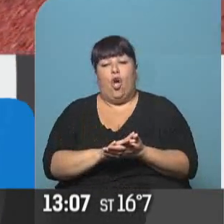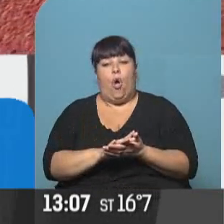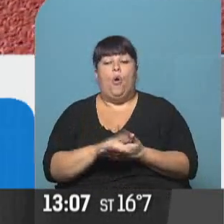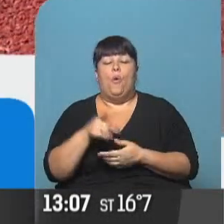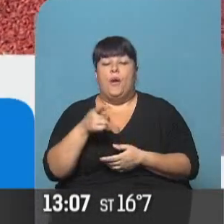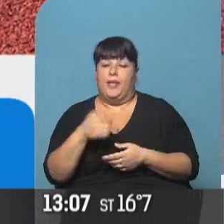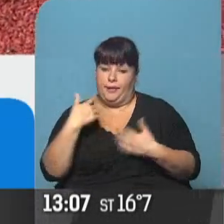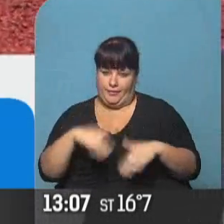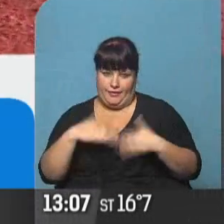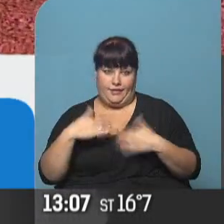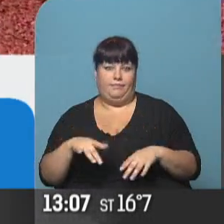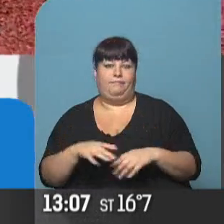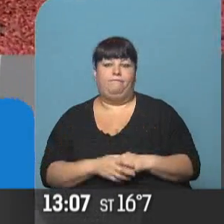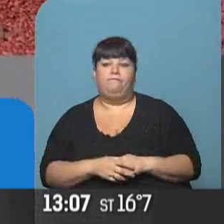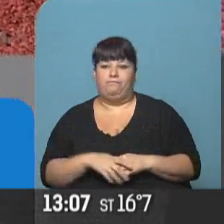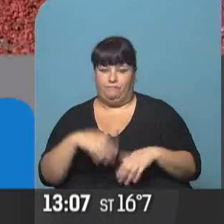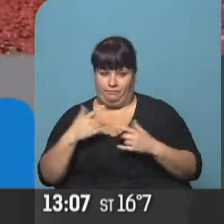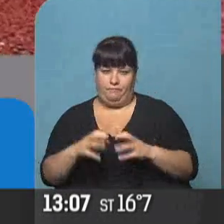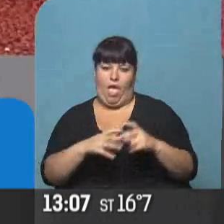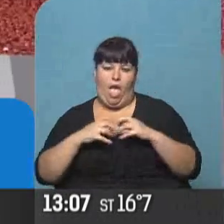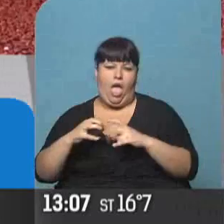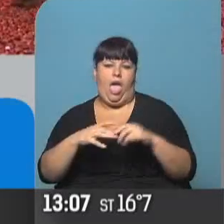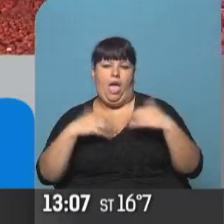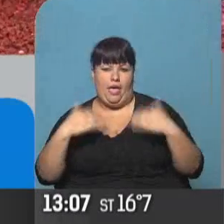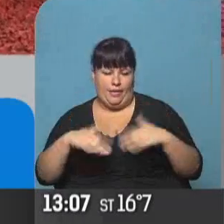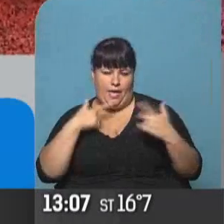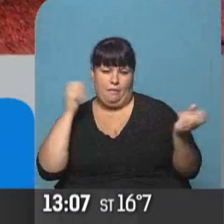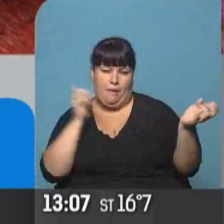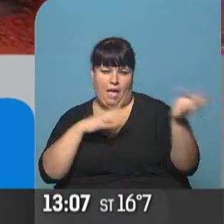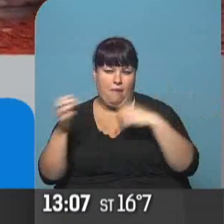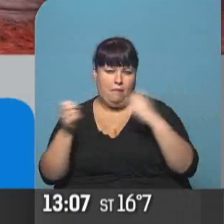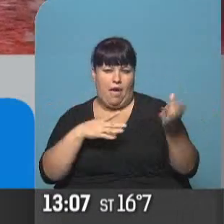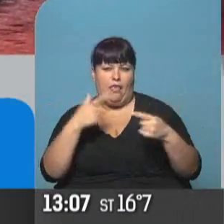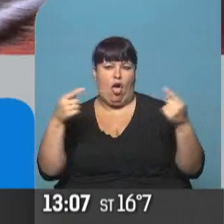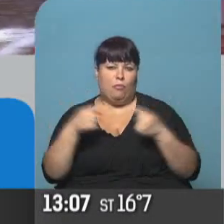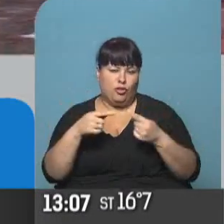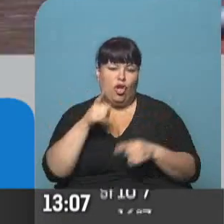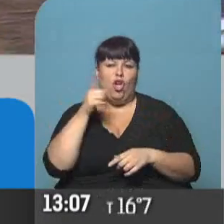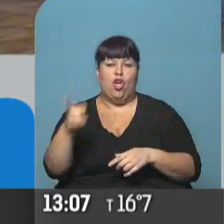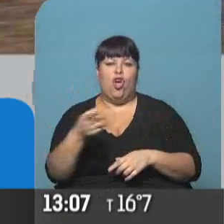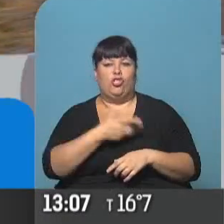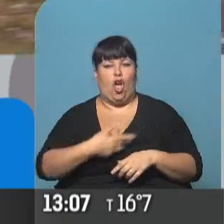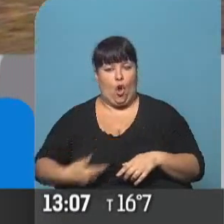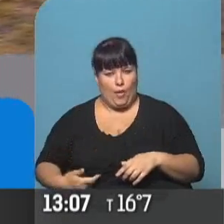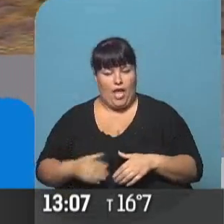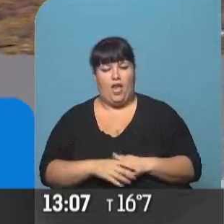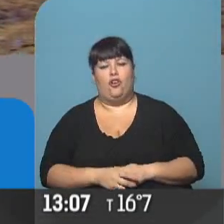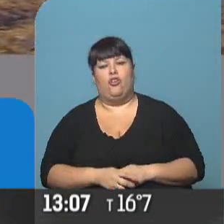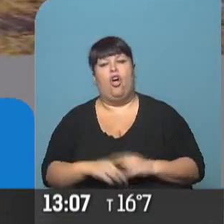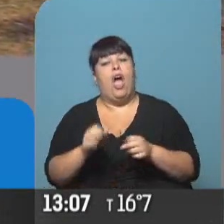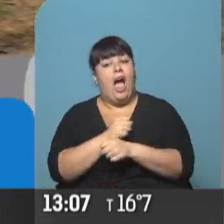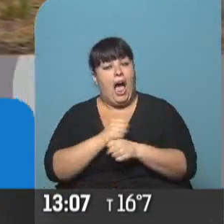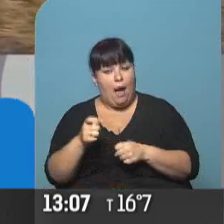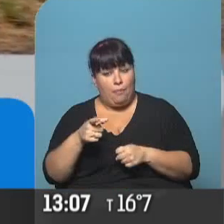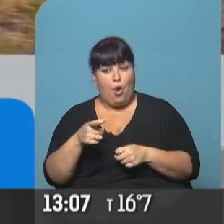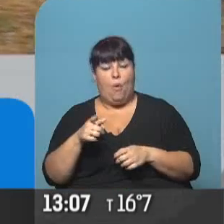una dura y un duro debate en realidad y críticas de parte de la oposición hacia el oficialismo, aprobación que